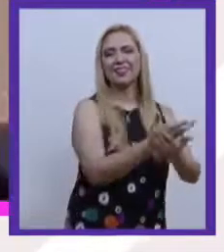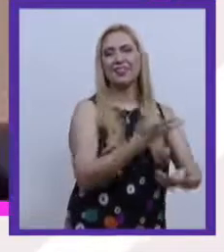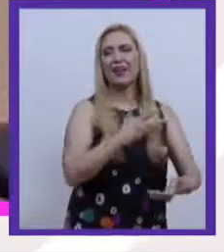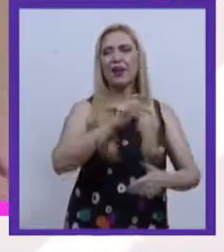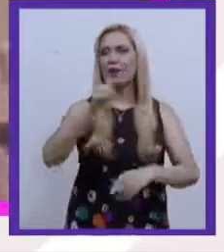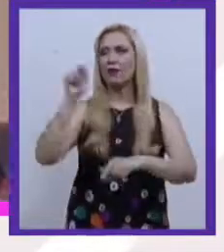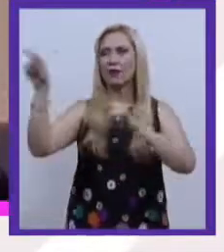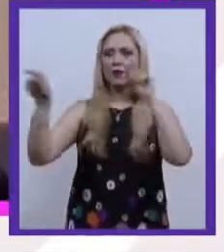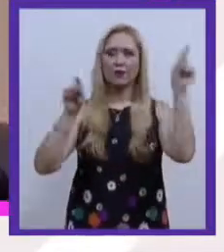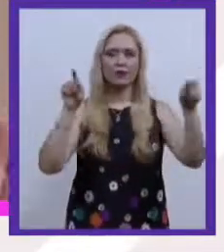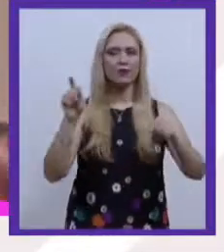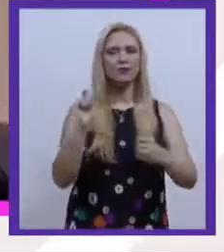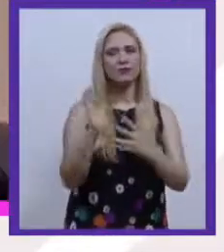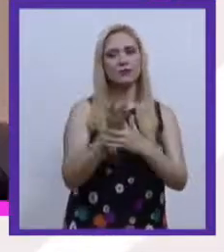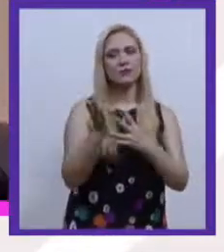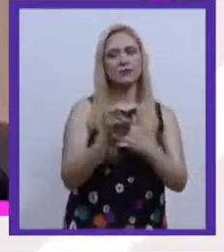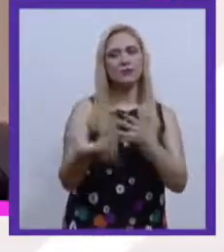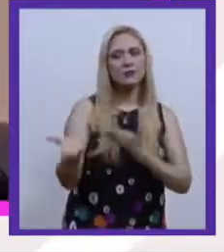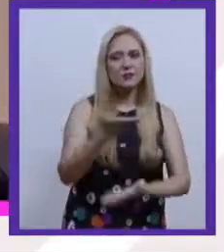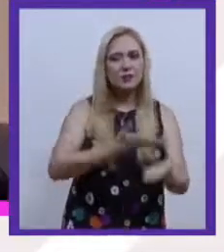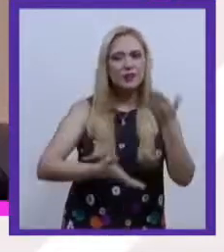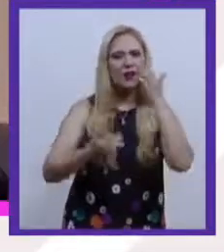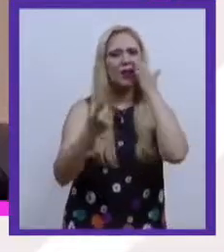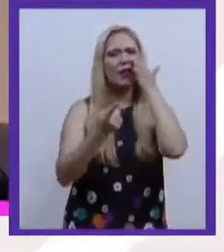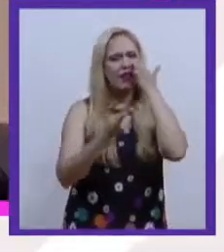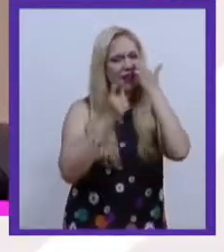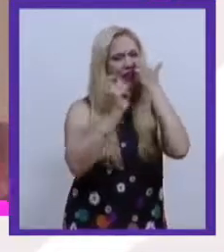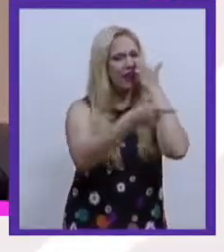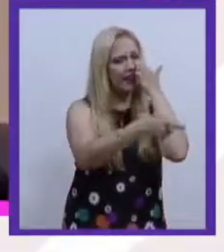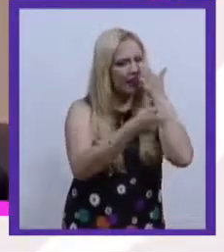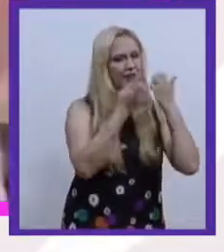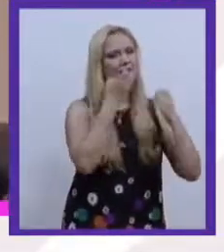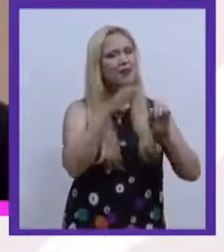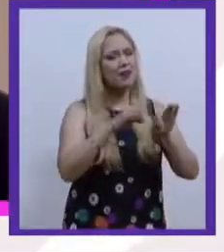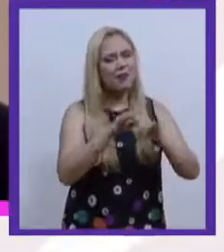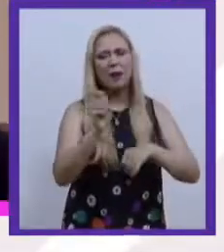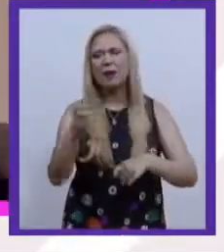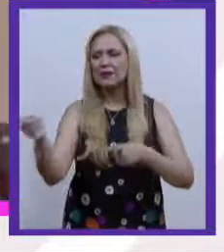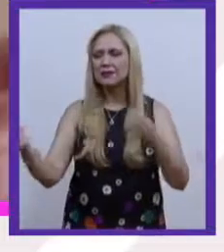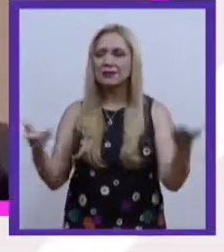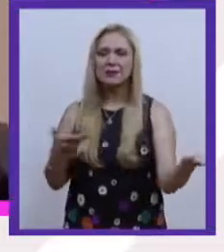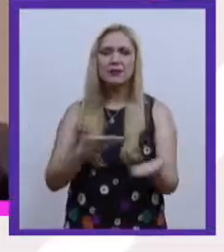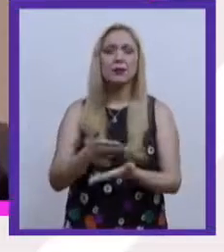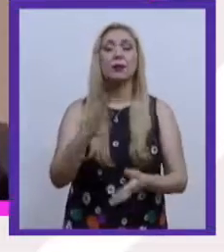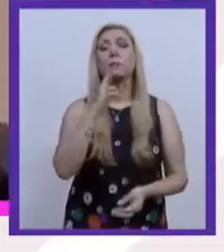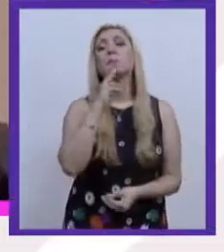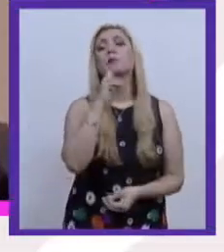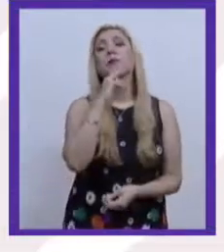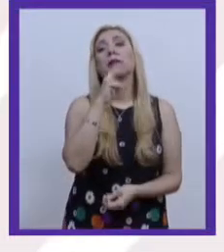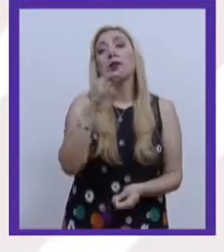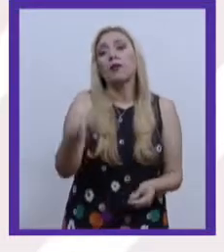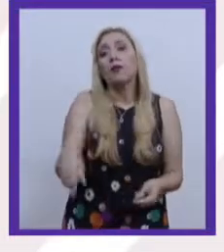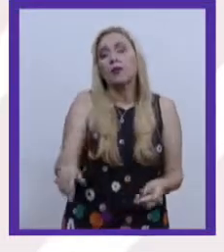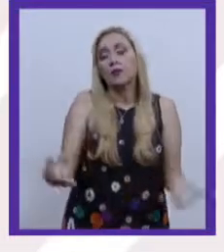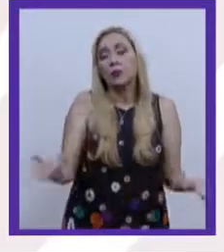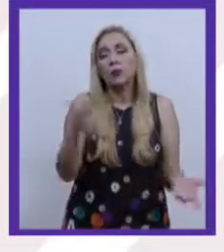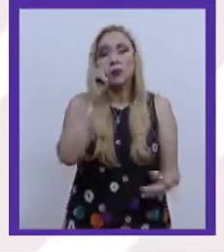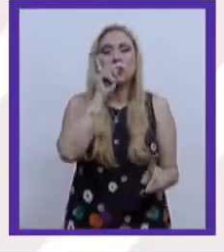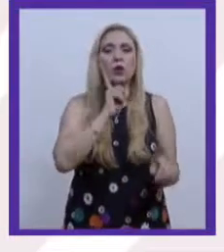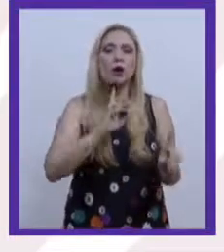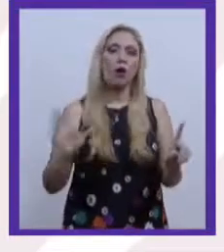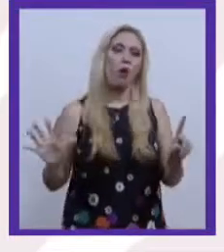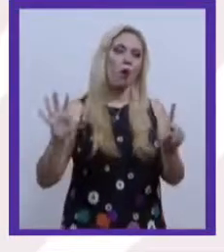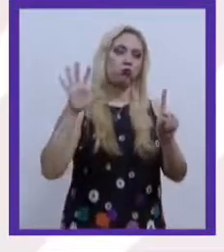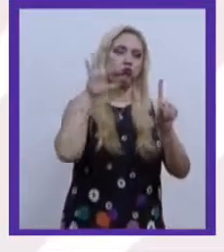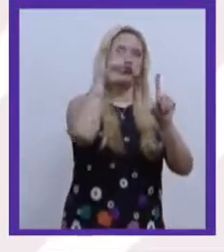se comparten valores, conocimientos, vivencias, y construir una sociedad que, si bien descargaría en primer lugar a las mujeres, por